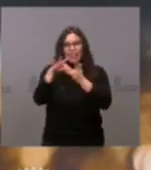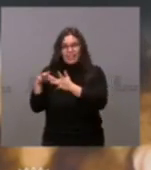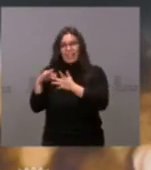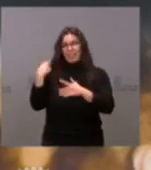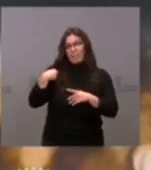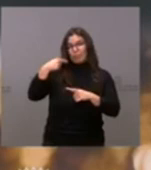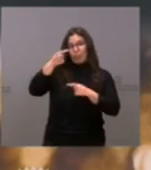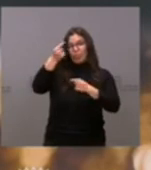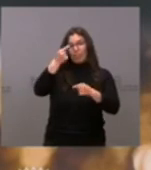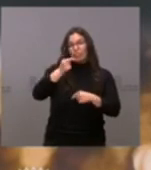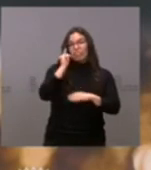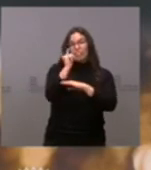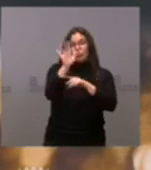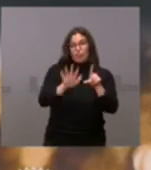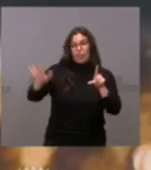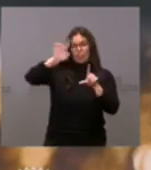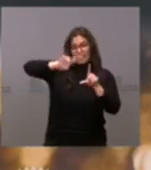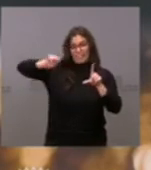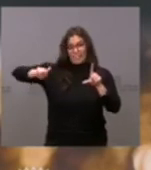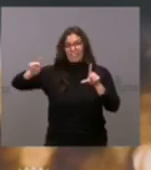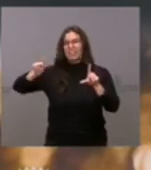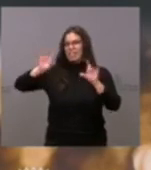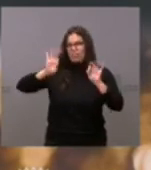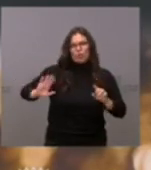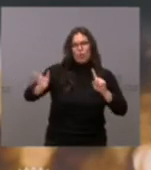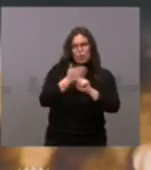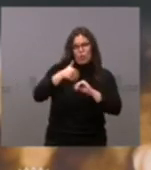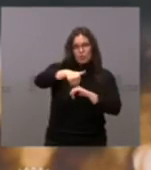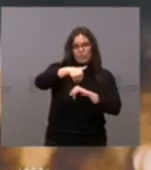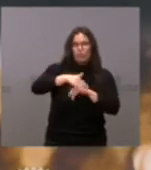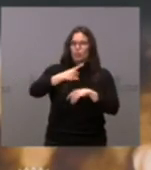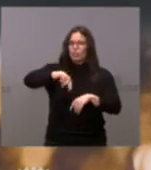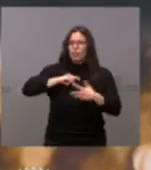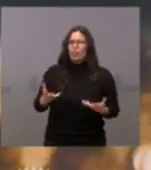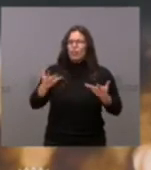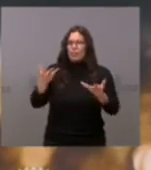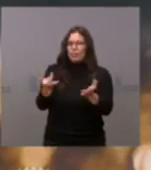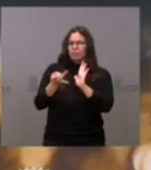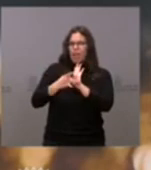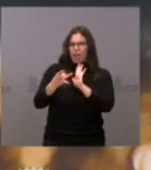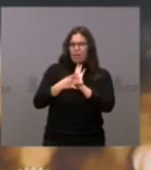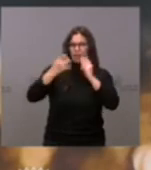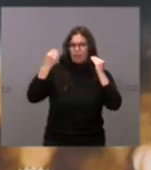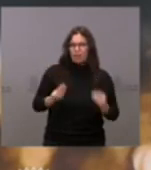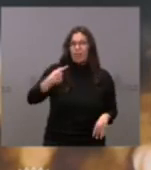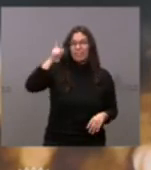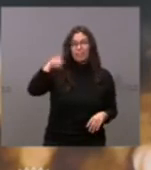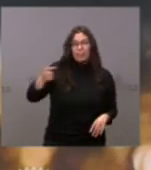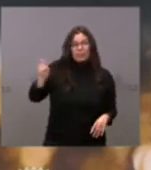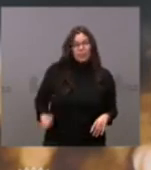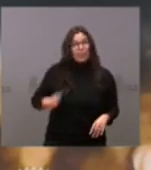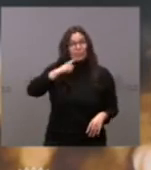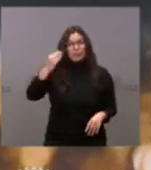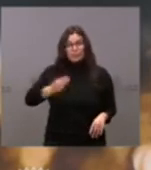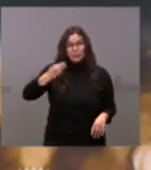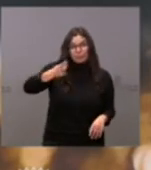de estadística lo vamos a conseguir tenemos una gran oferta de calidad y también tenemos grandes profesionales que